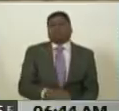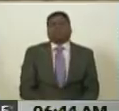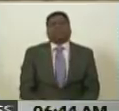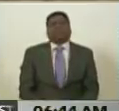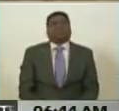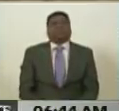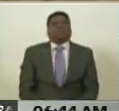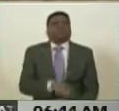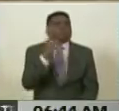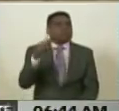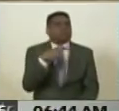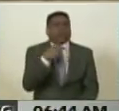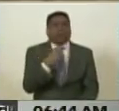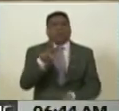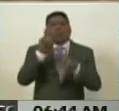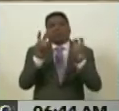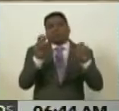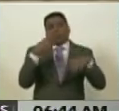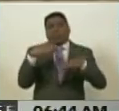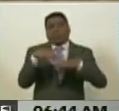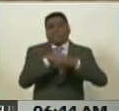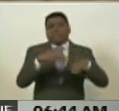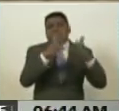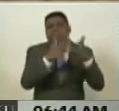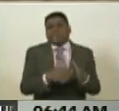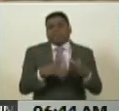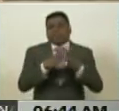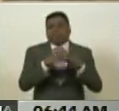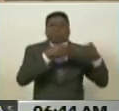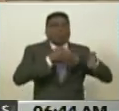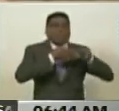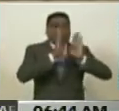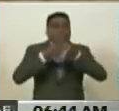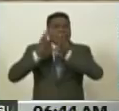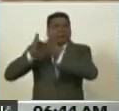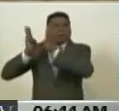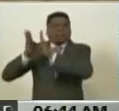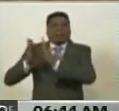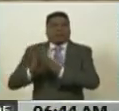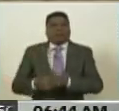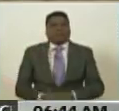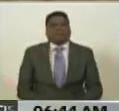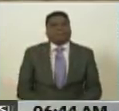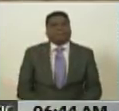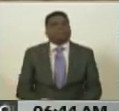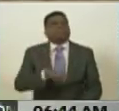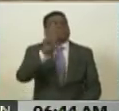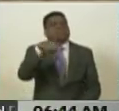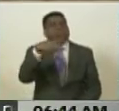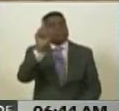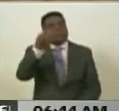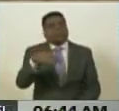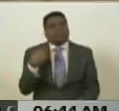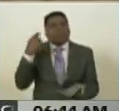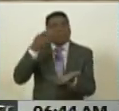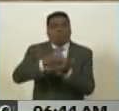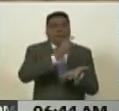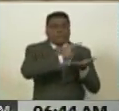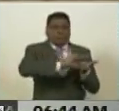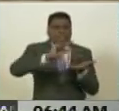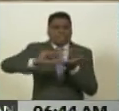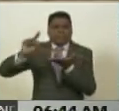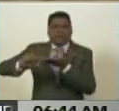no solamente con la designación del nuevo ministro para las obras públicas, el almirante Salazar Col, sino también con el monto que le asignó el presidente en términos